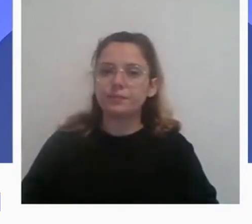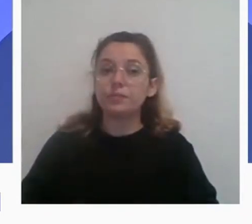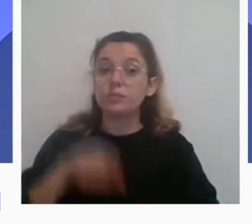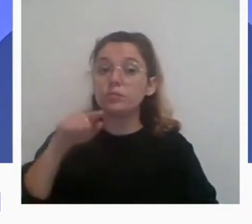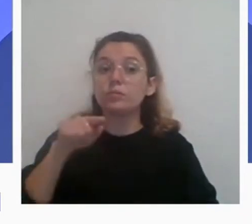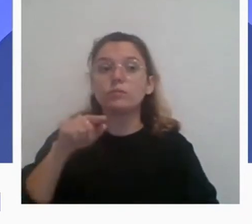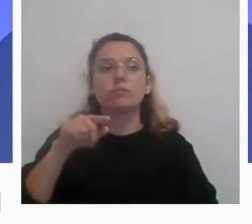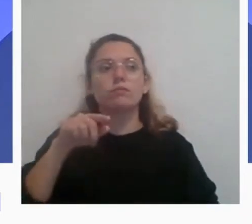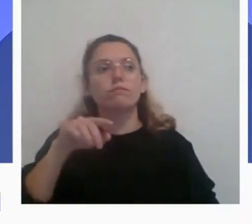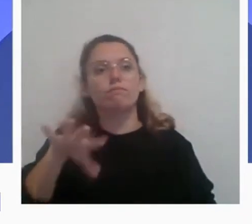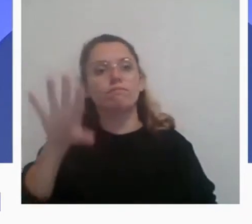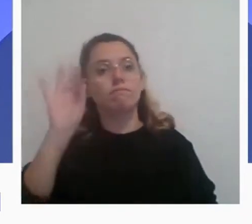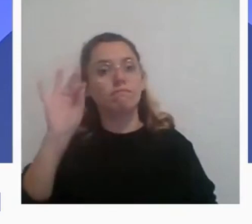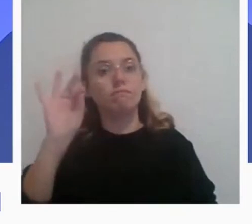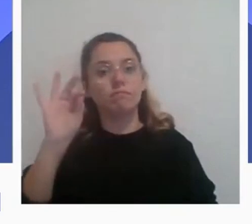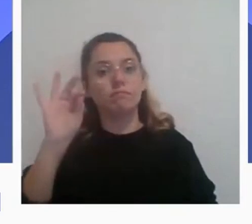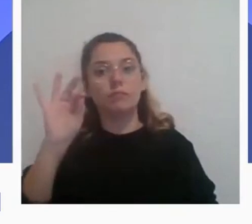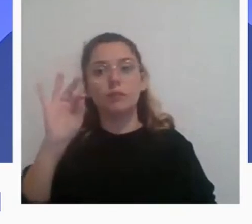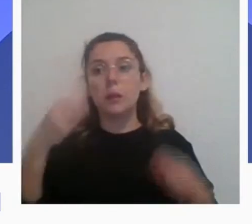realmente decide cambiar su vida.